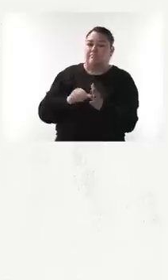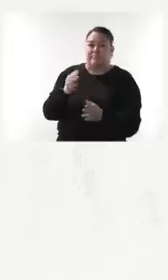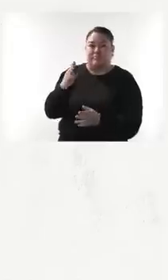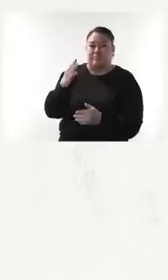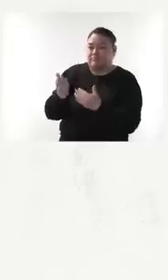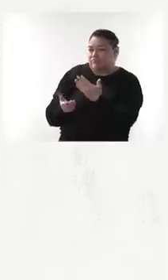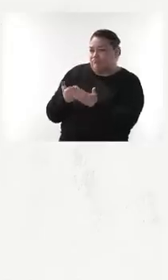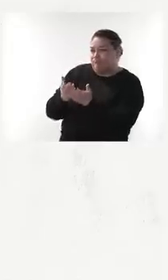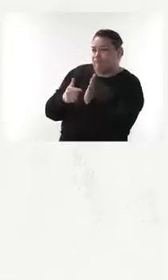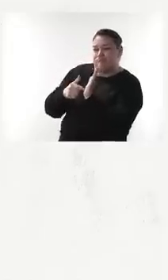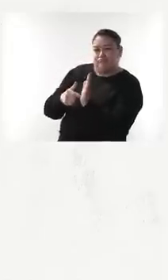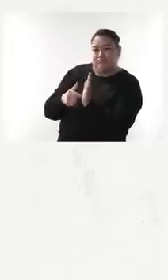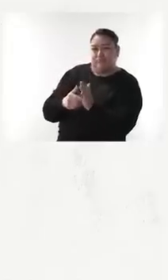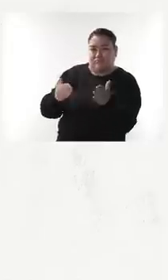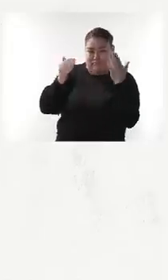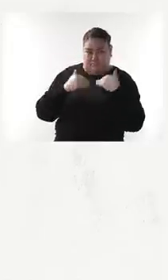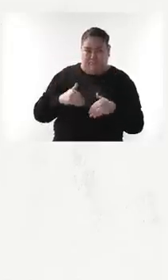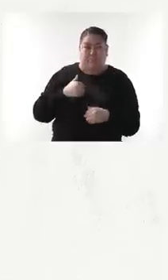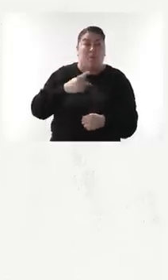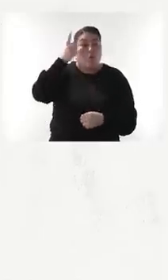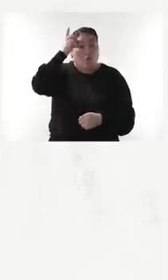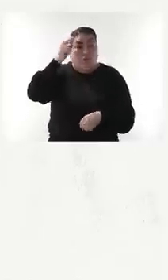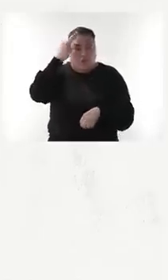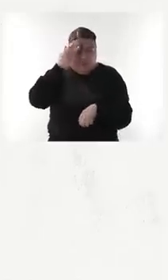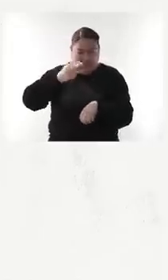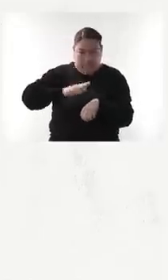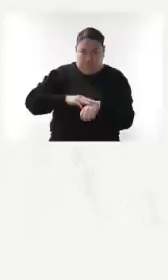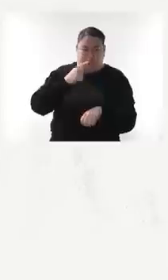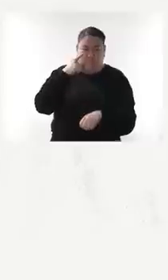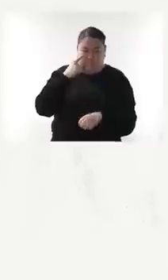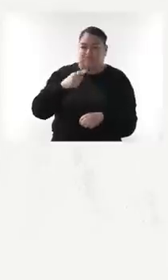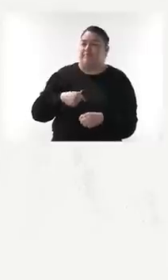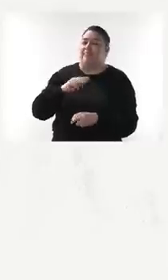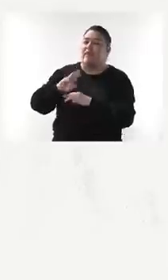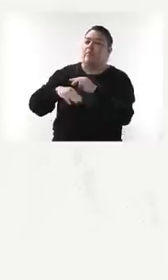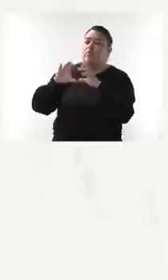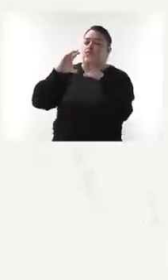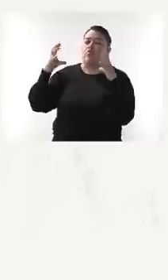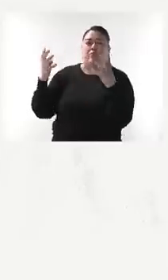En materia multipropiedad, ¿qué vemos en el mundo, en la Premier?